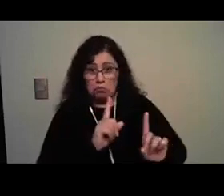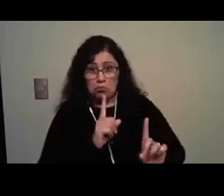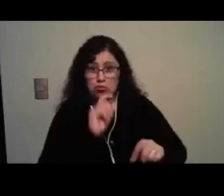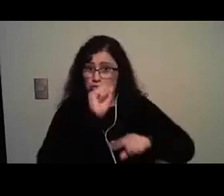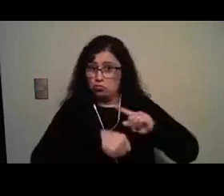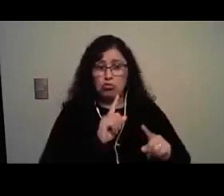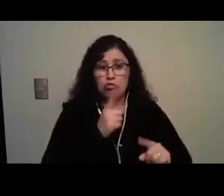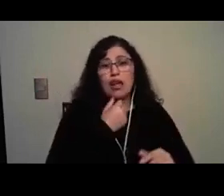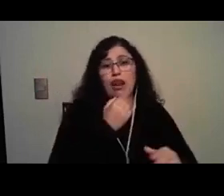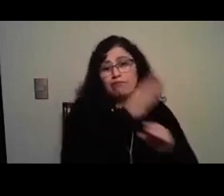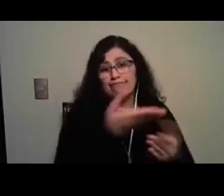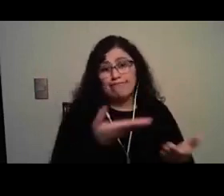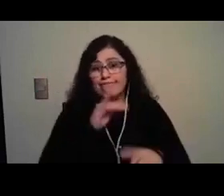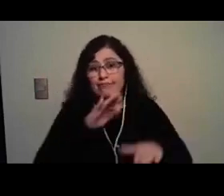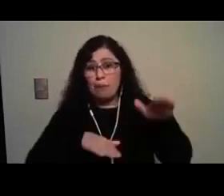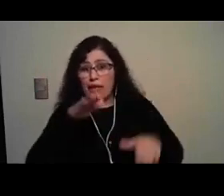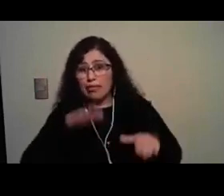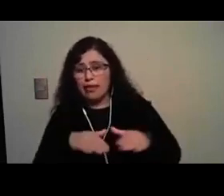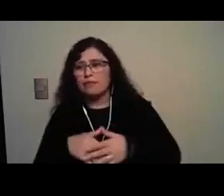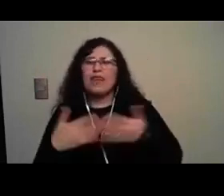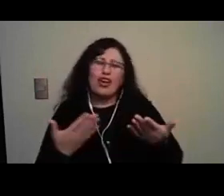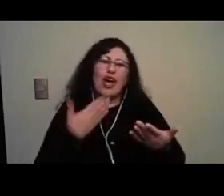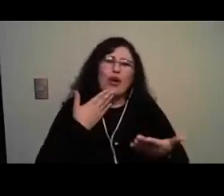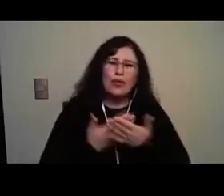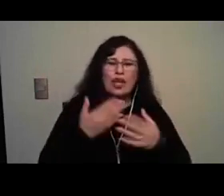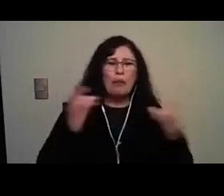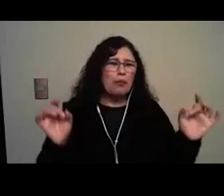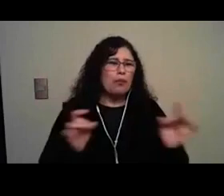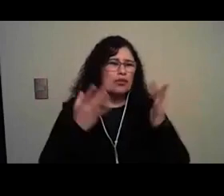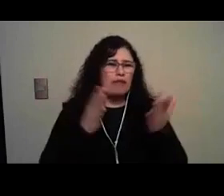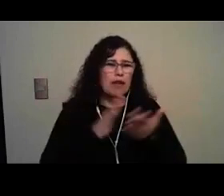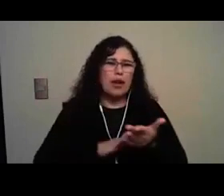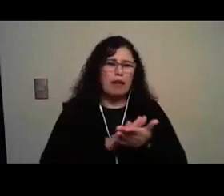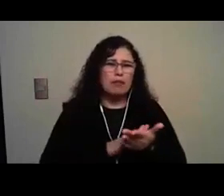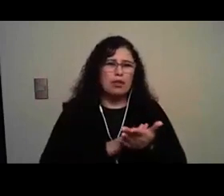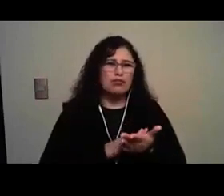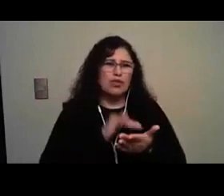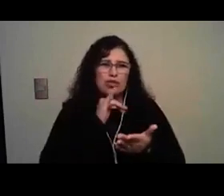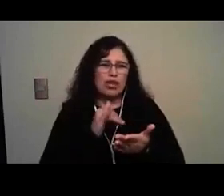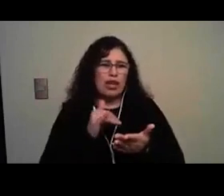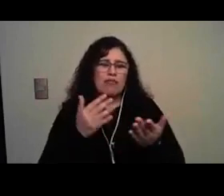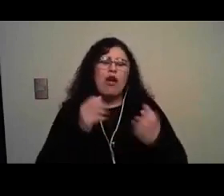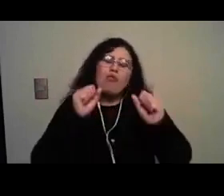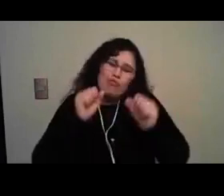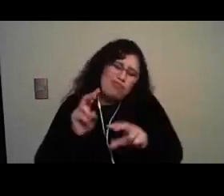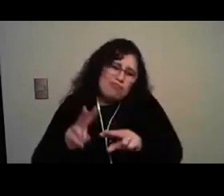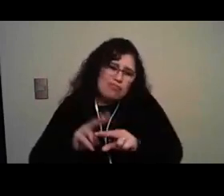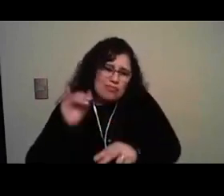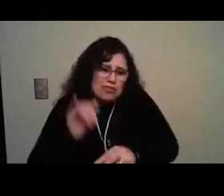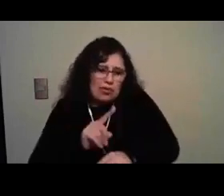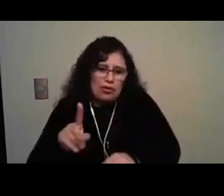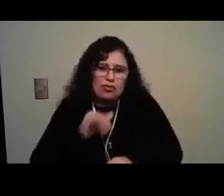Sí, Eh, ahora si estuviera esa posibilidad que no sé qué tan factible sea ya, si se